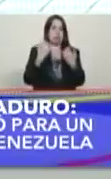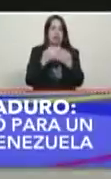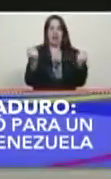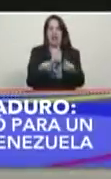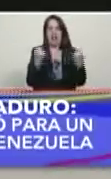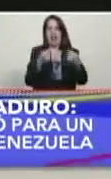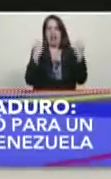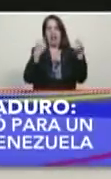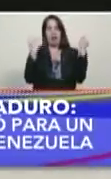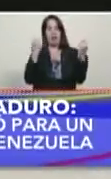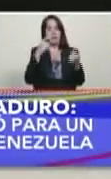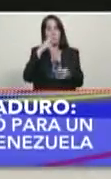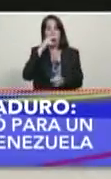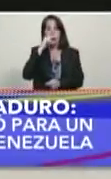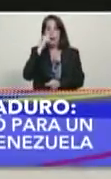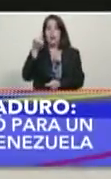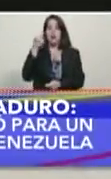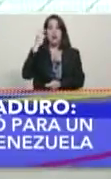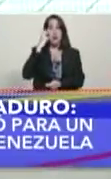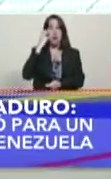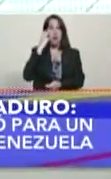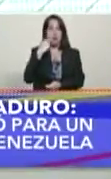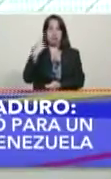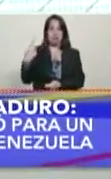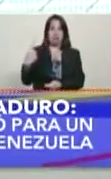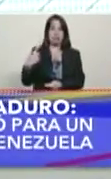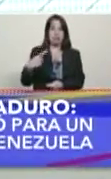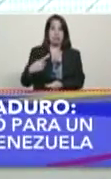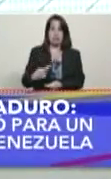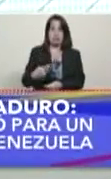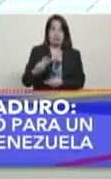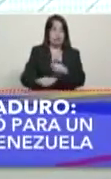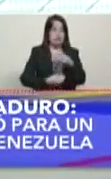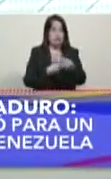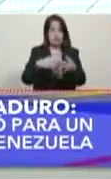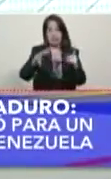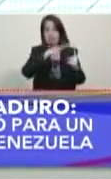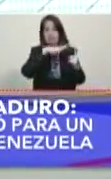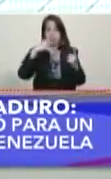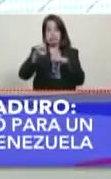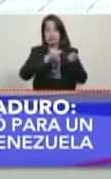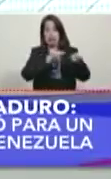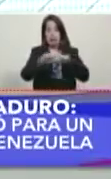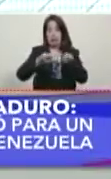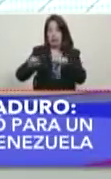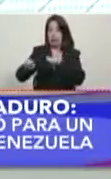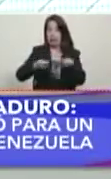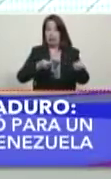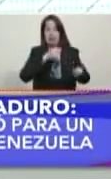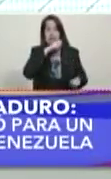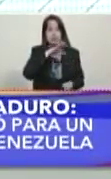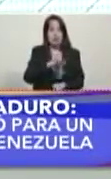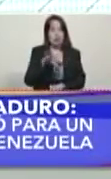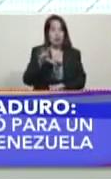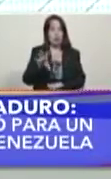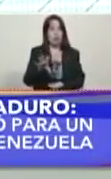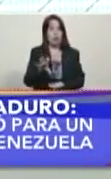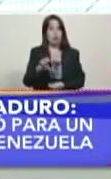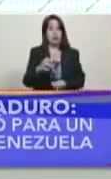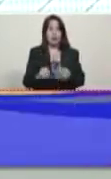iván duque se ha prestado a la mayor agresión que jamás se haya hecho en la historia de nuestros países que somos países hermanos